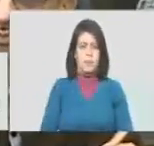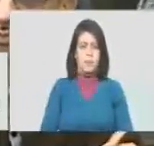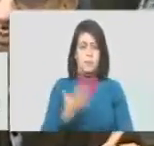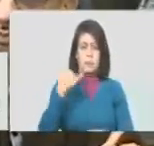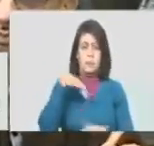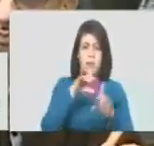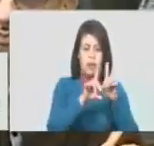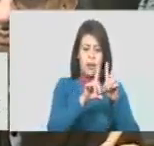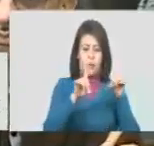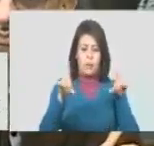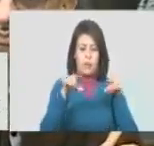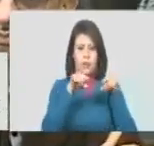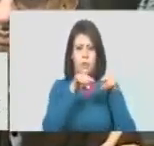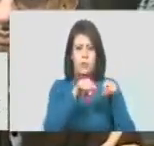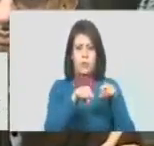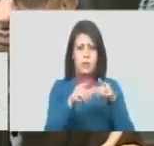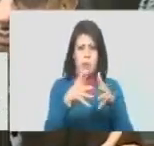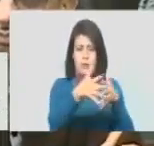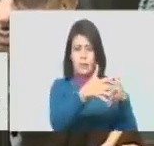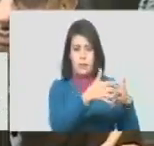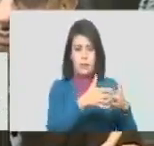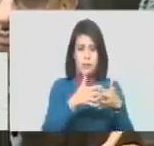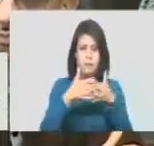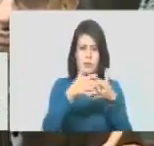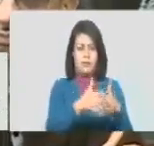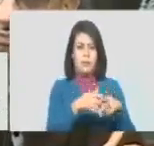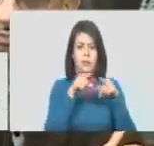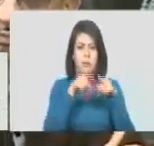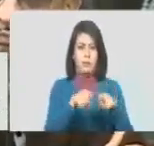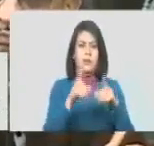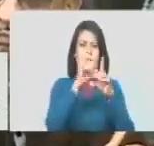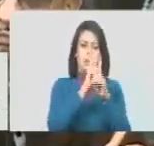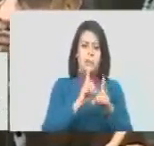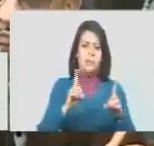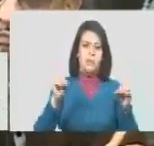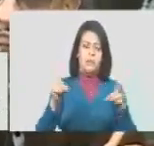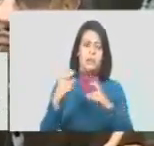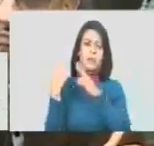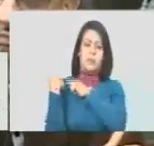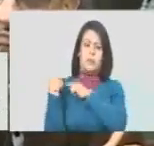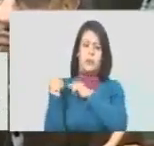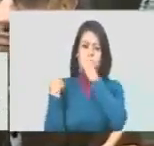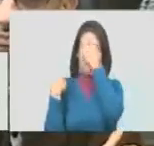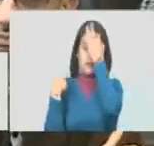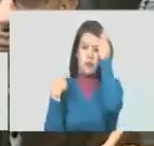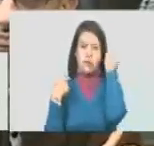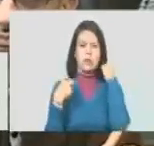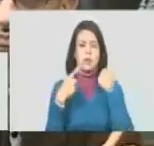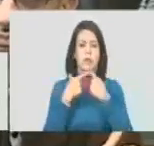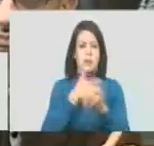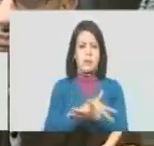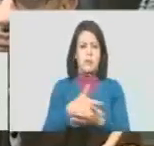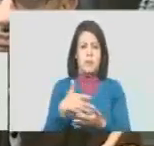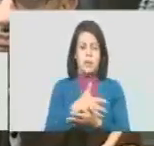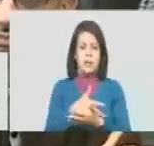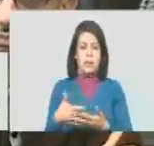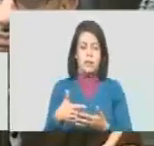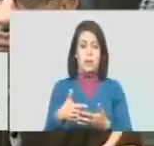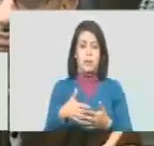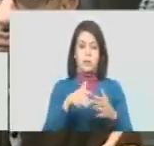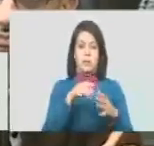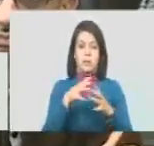mientras la democracia del imperialismo, que es la democracia representativa de los millones, de